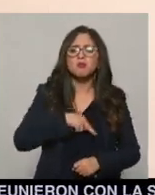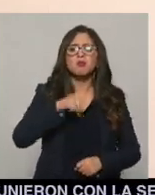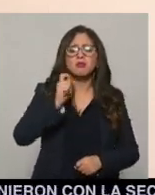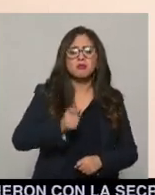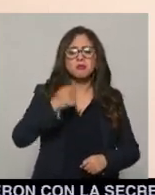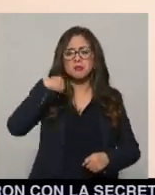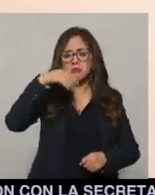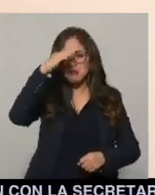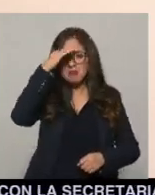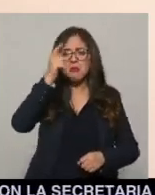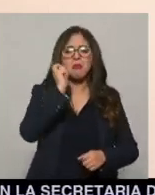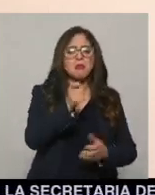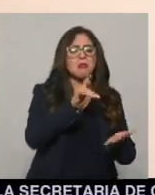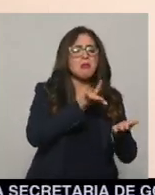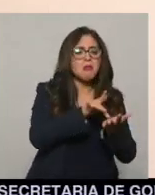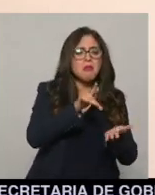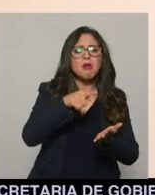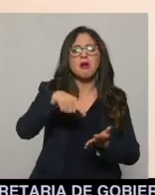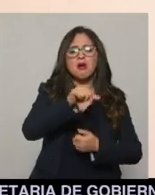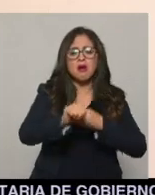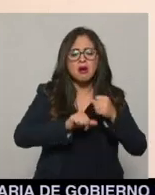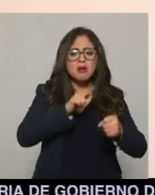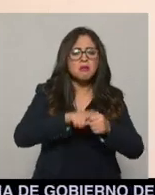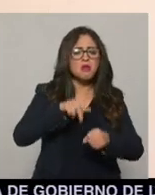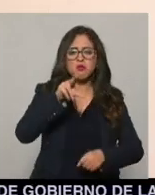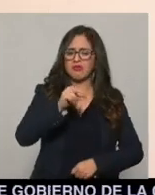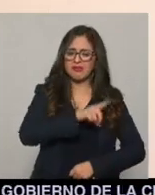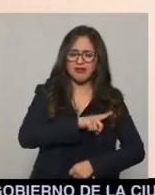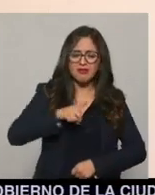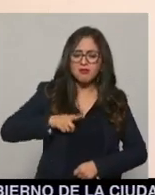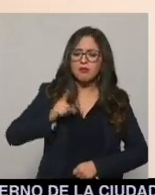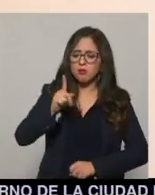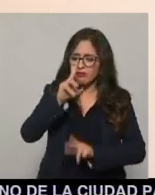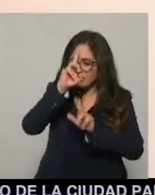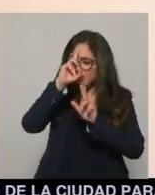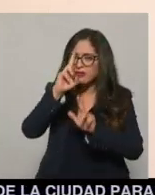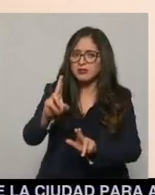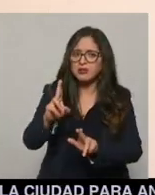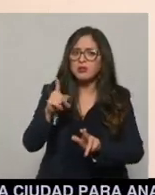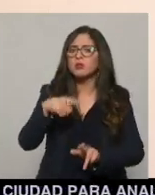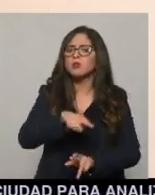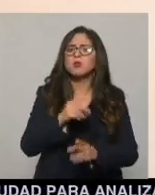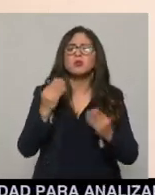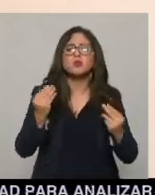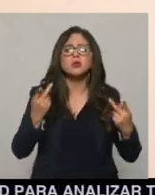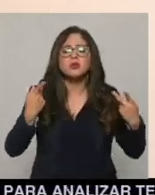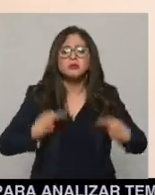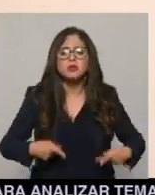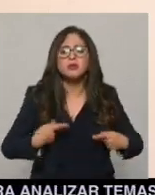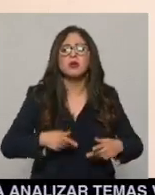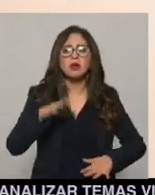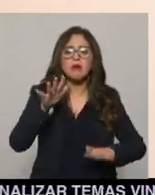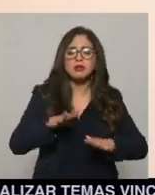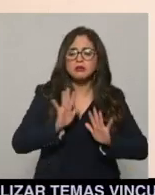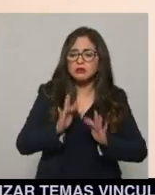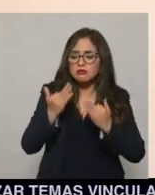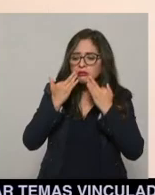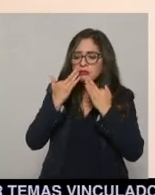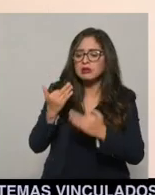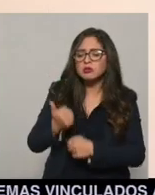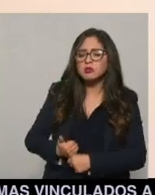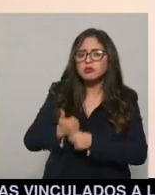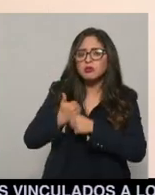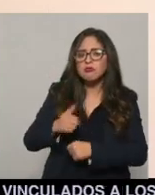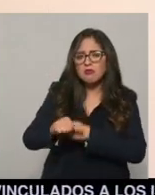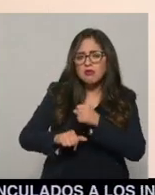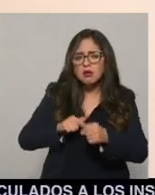de cosificar a los animales cambie para ser más respetuosa hacia ellos y lo vemos. La gente es cada vez más empática hacia el sufrimiento de los animales, pero si no